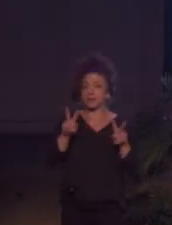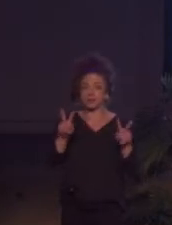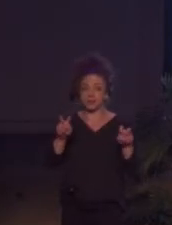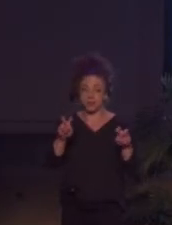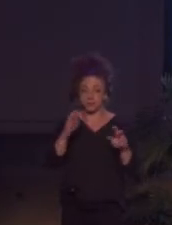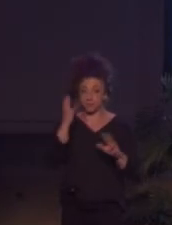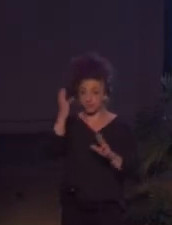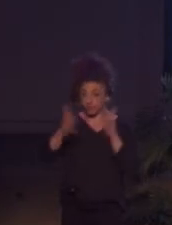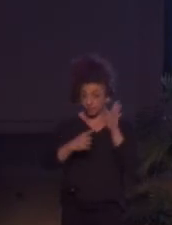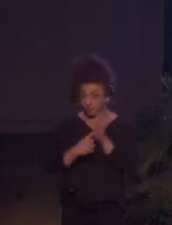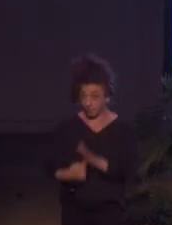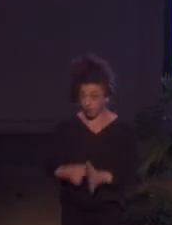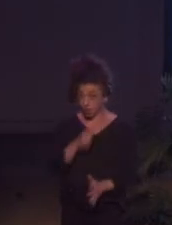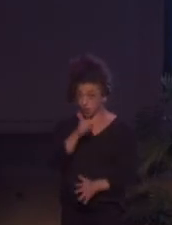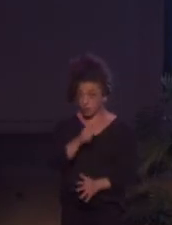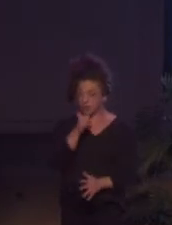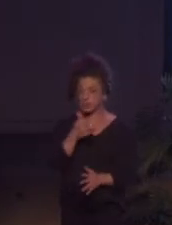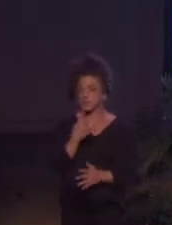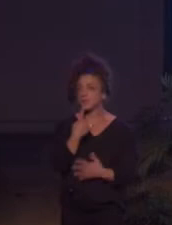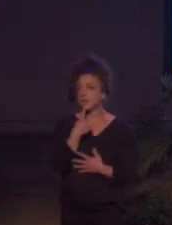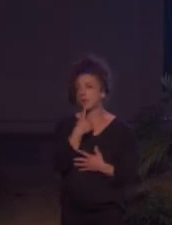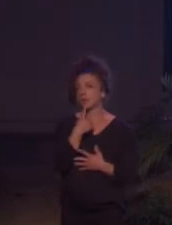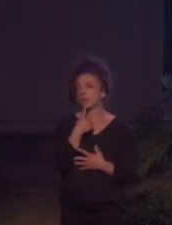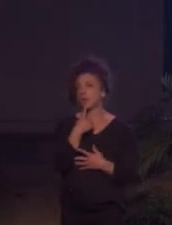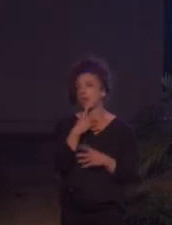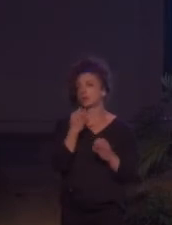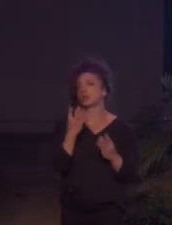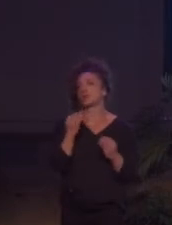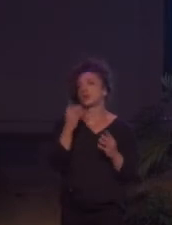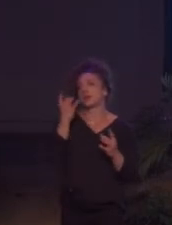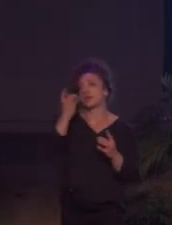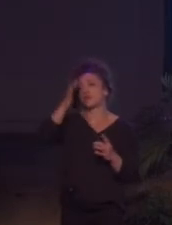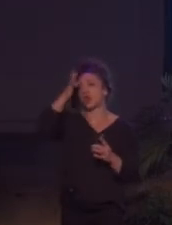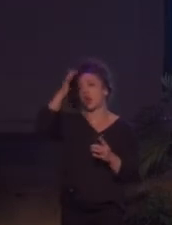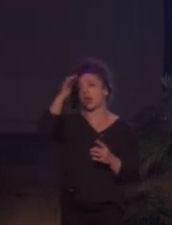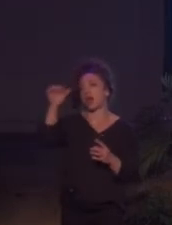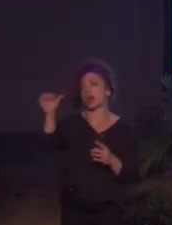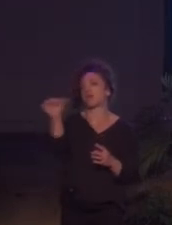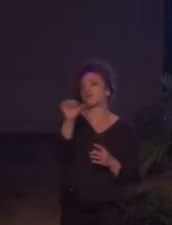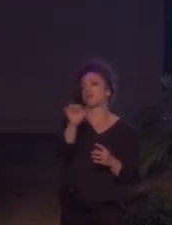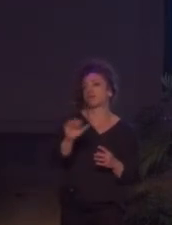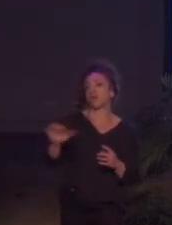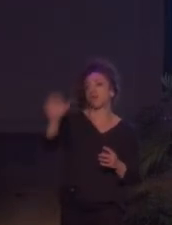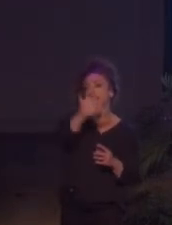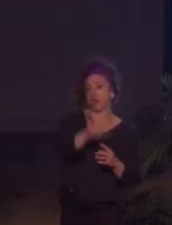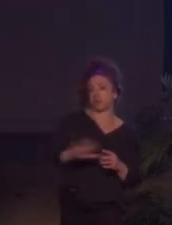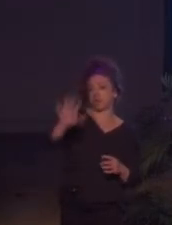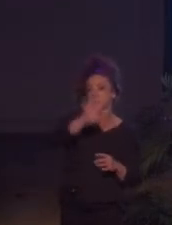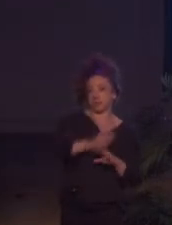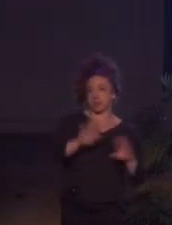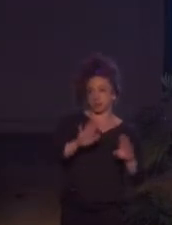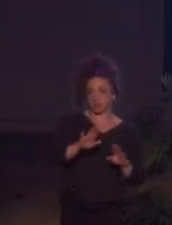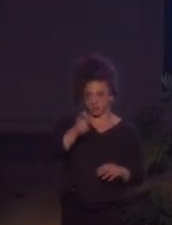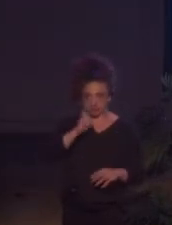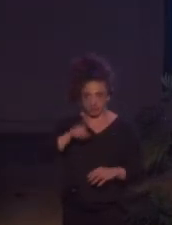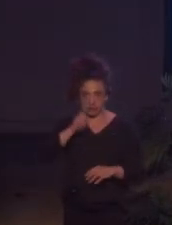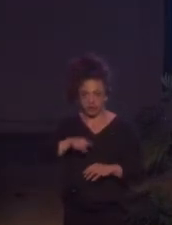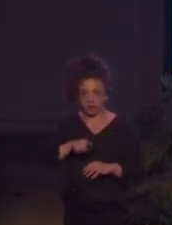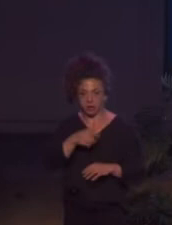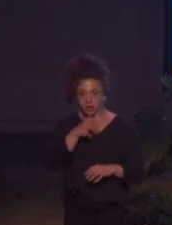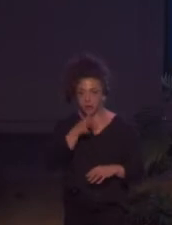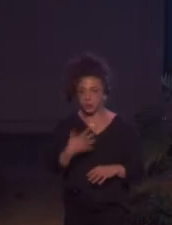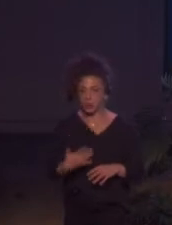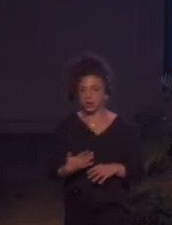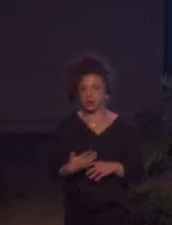dicen que es algo totalmente occidental, cuando esto es mentira también. Porque en este momento, por ejemplo,